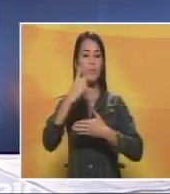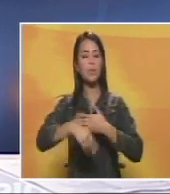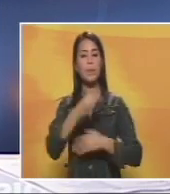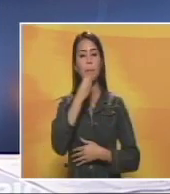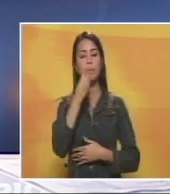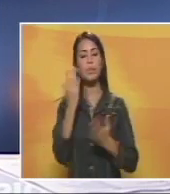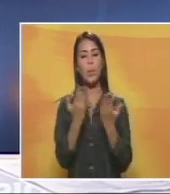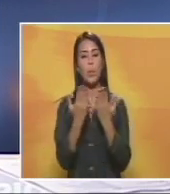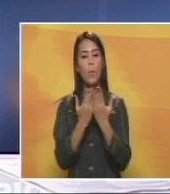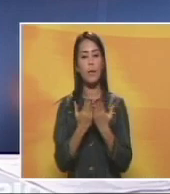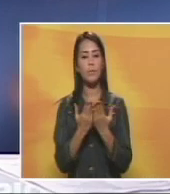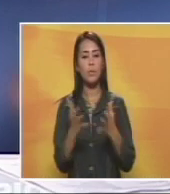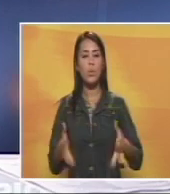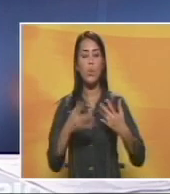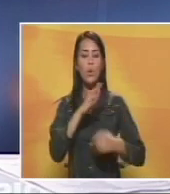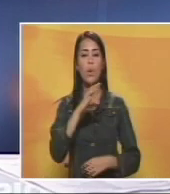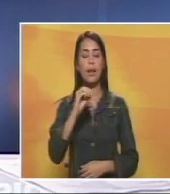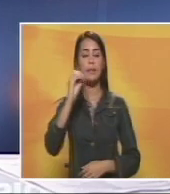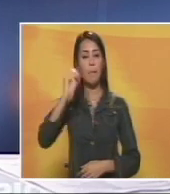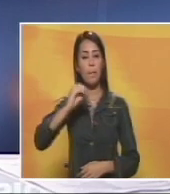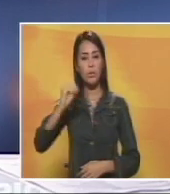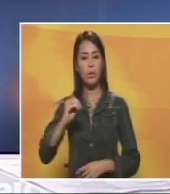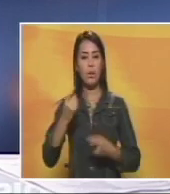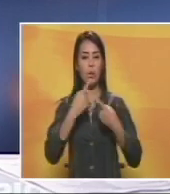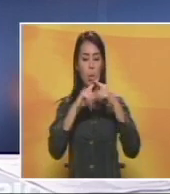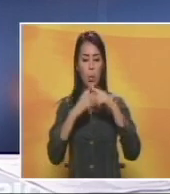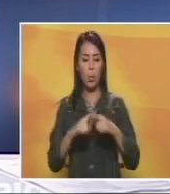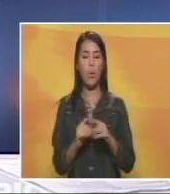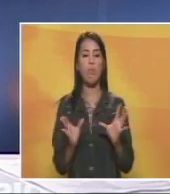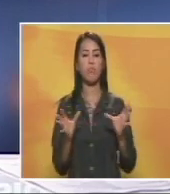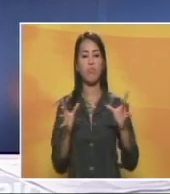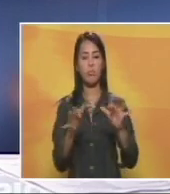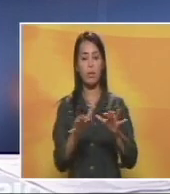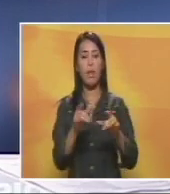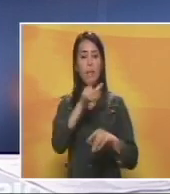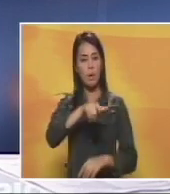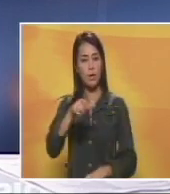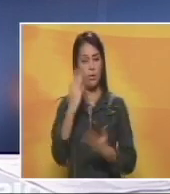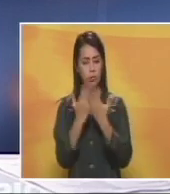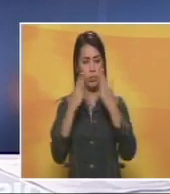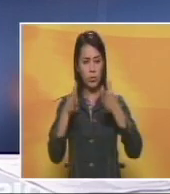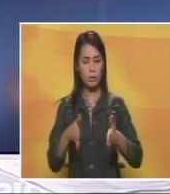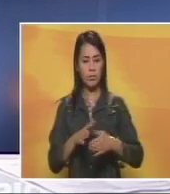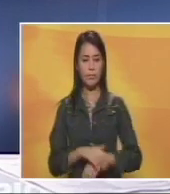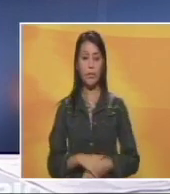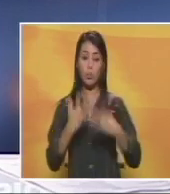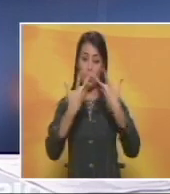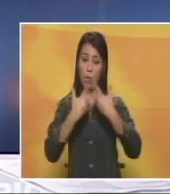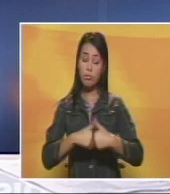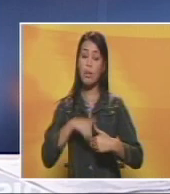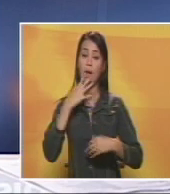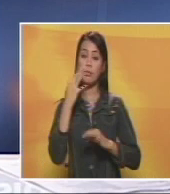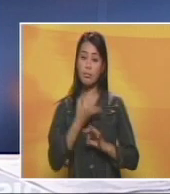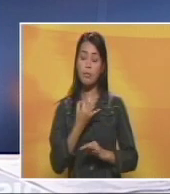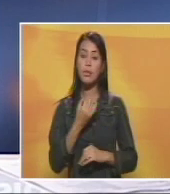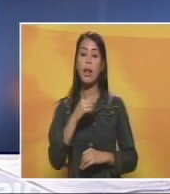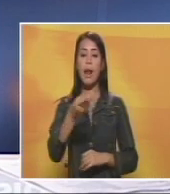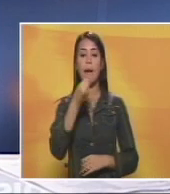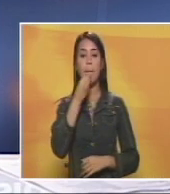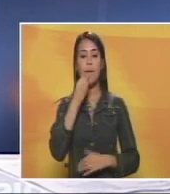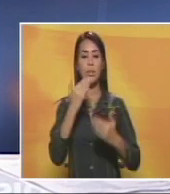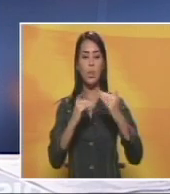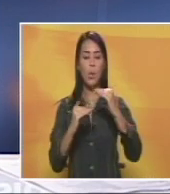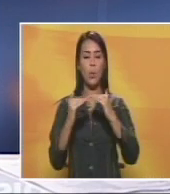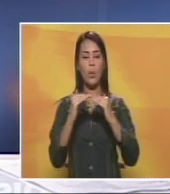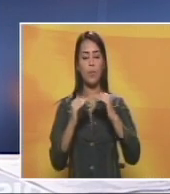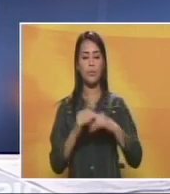alimentación escolar impulsó en un 40% la matrícula estudiantil del municipio Sucre. Aseguró que su administración continuará garantizando la alimentación balanceada de